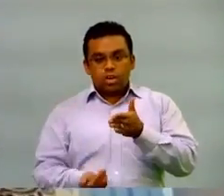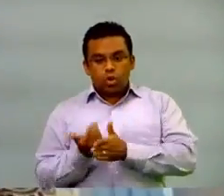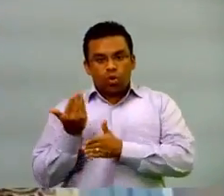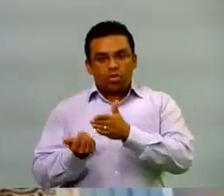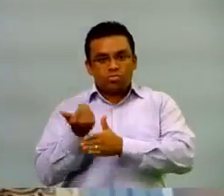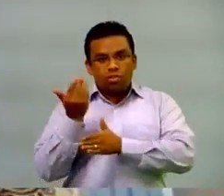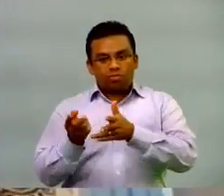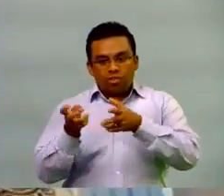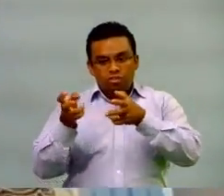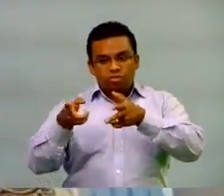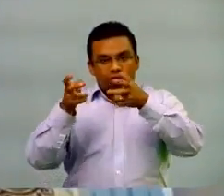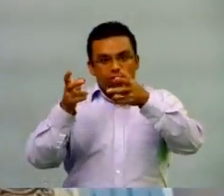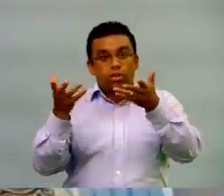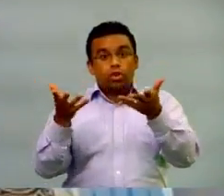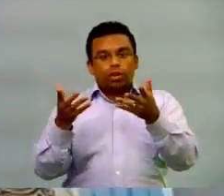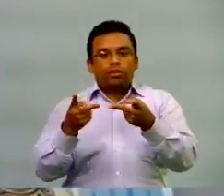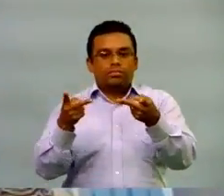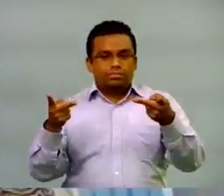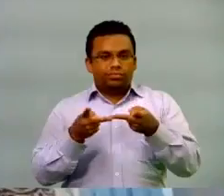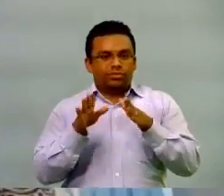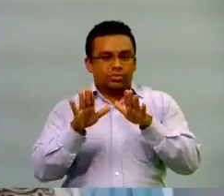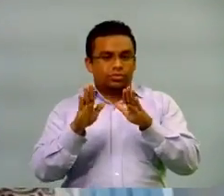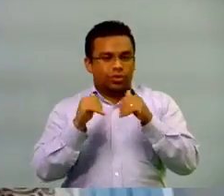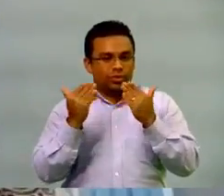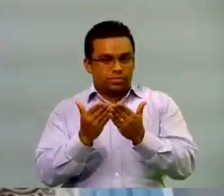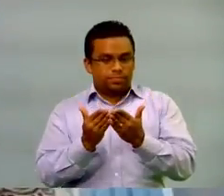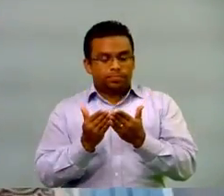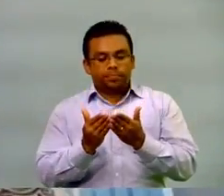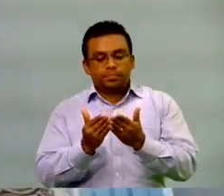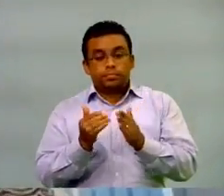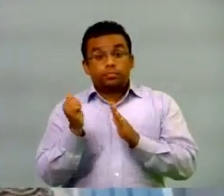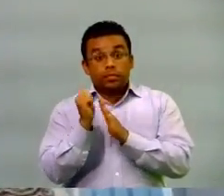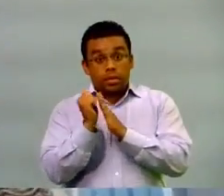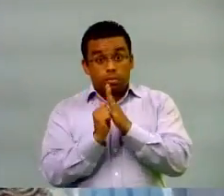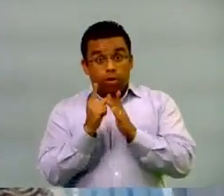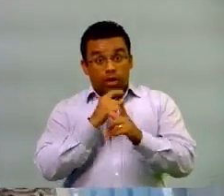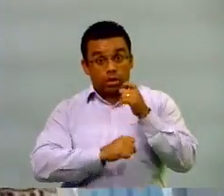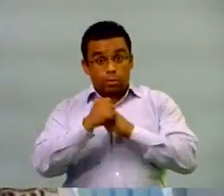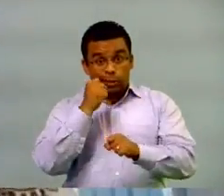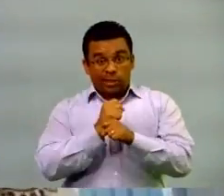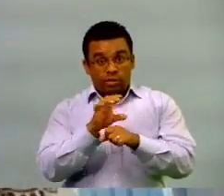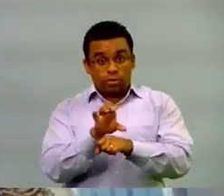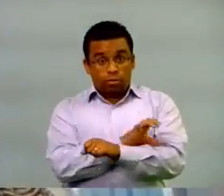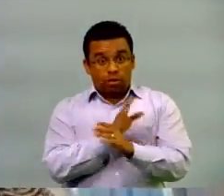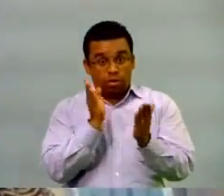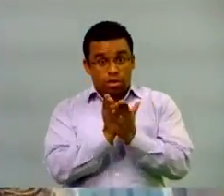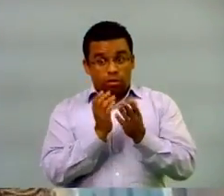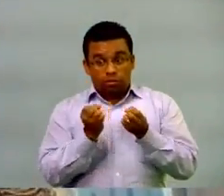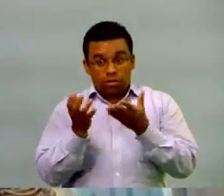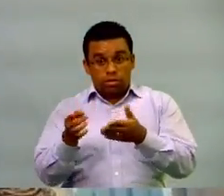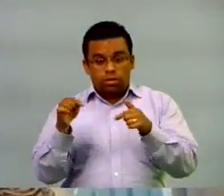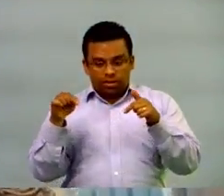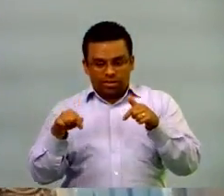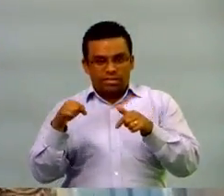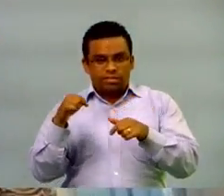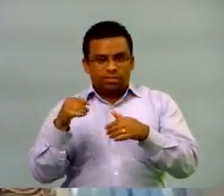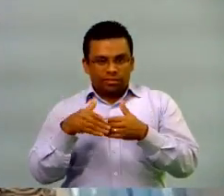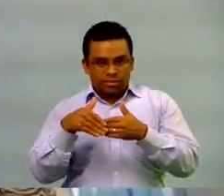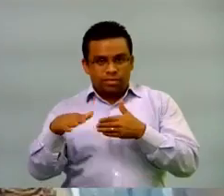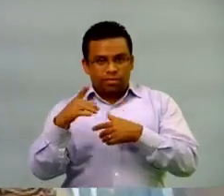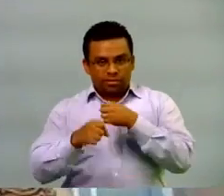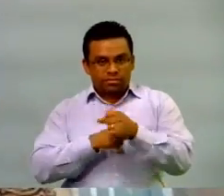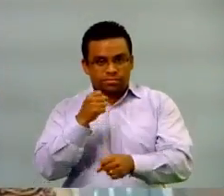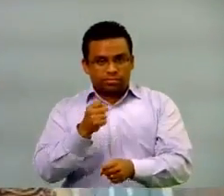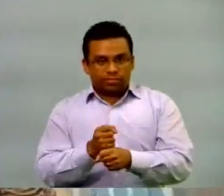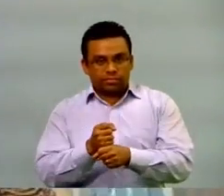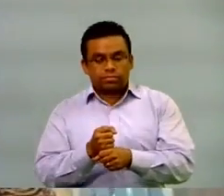hicimos con Computadores para Educar el año pasado y principio de este año,